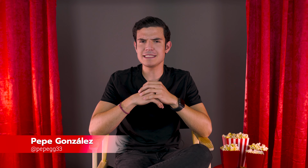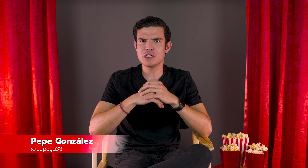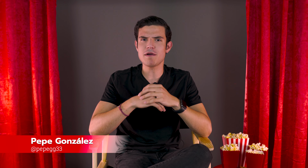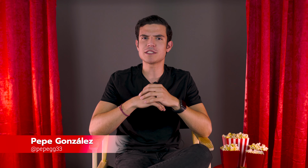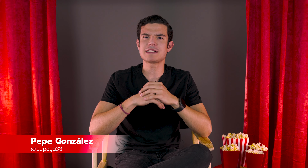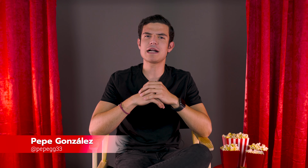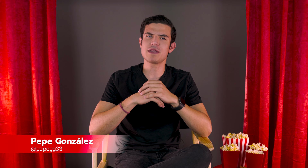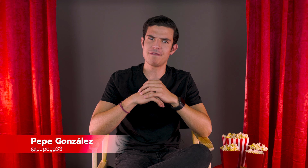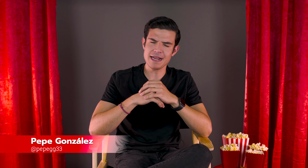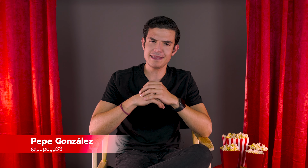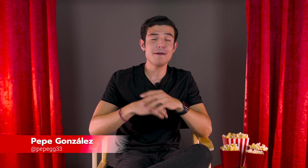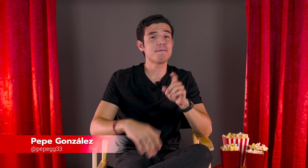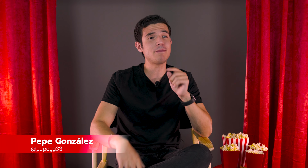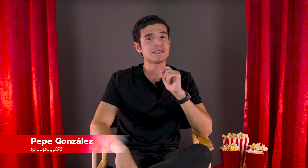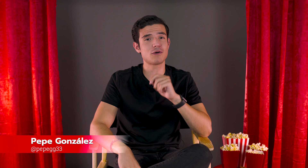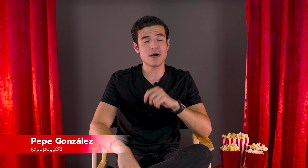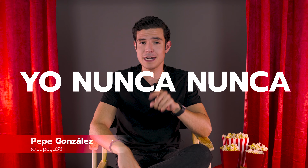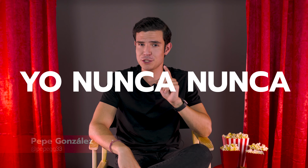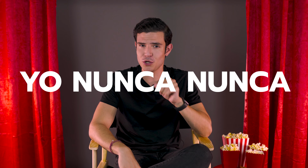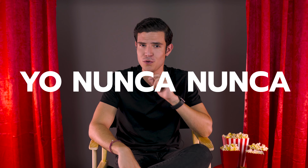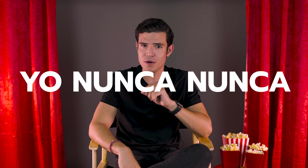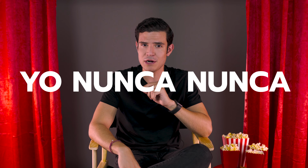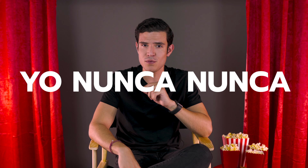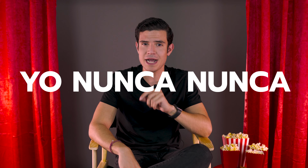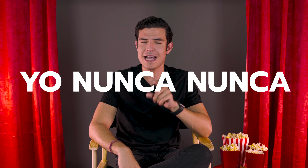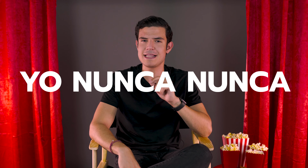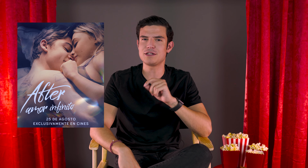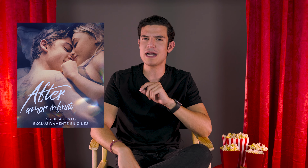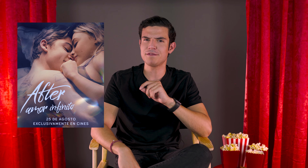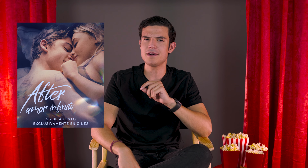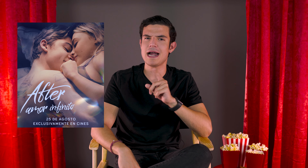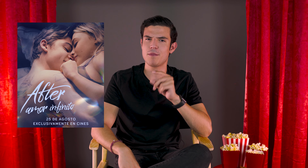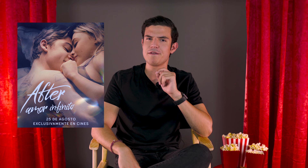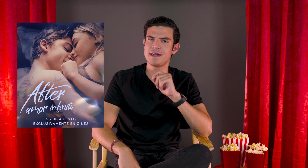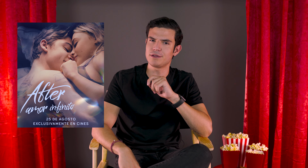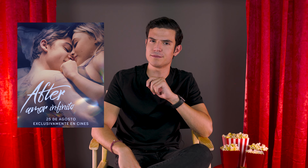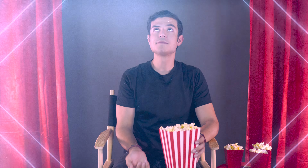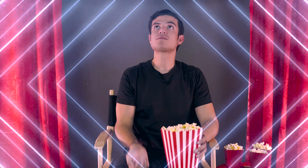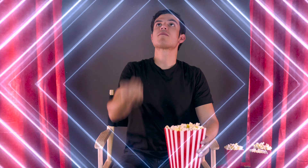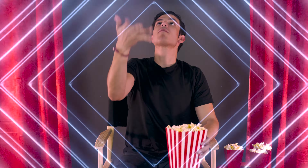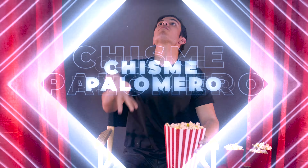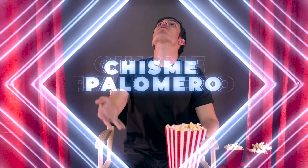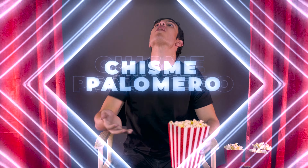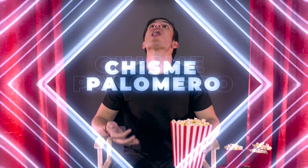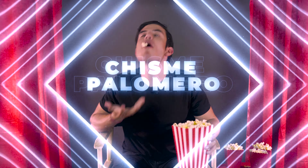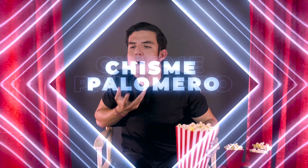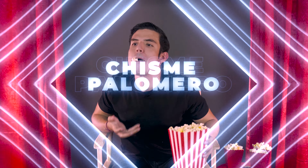Pepe González y hoy vamos a hacer algo diferente, vamos a jugar Yo Nunca Nunca edición After a Mono Infinito.